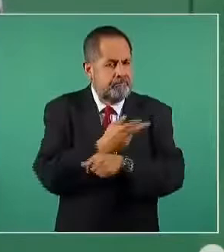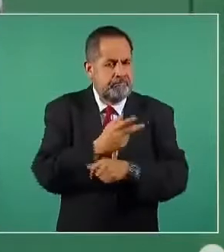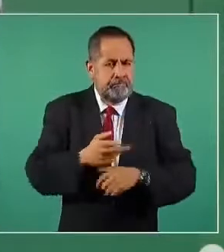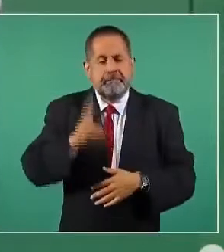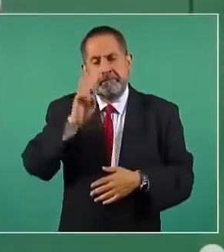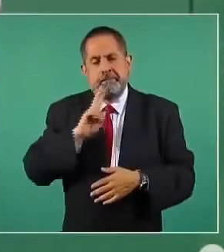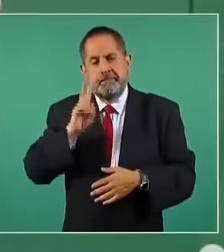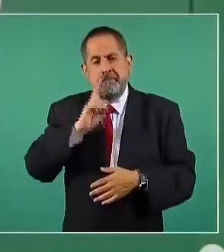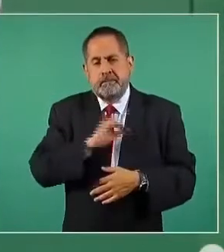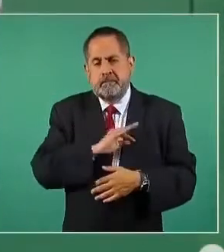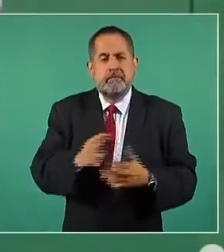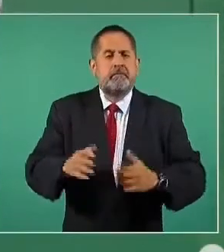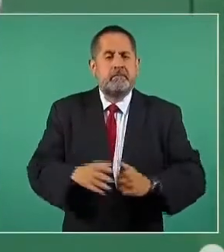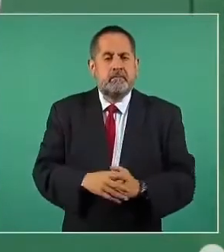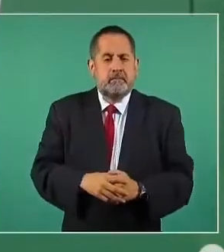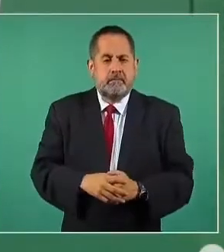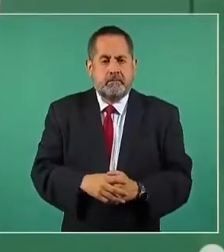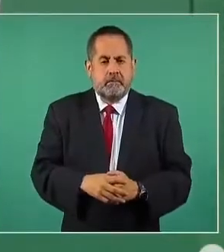quedaron,